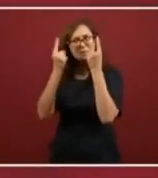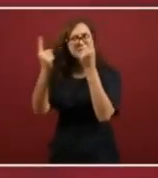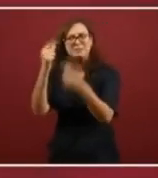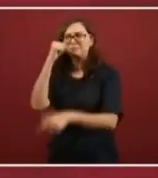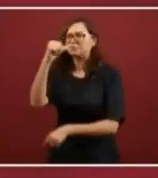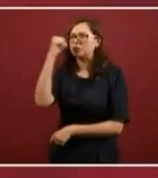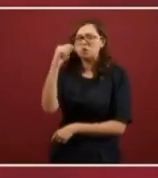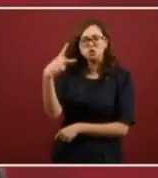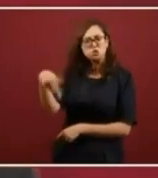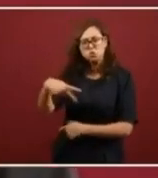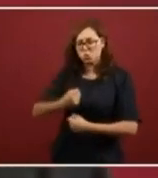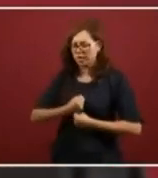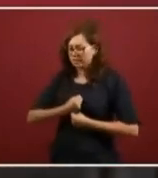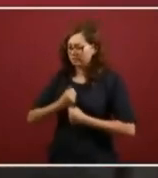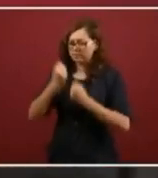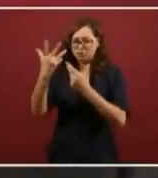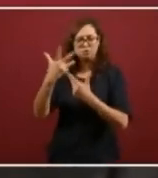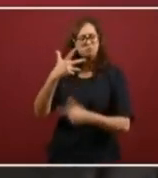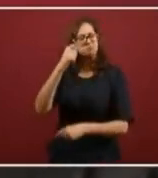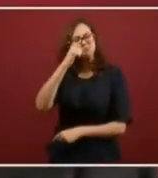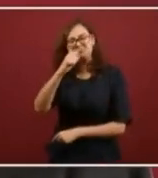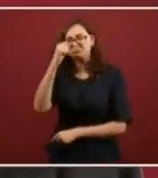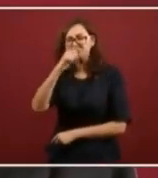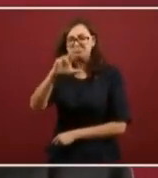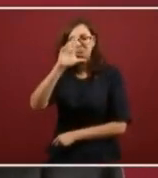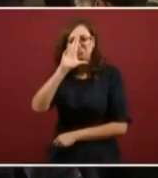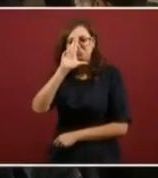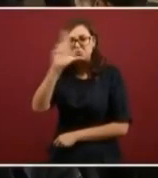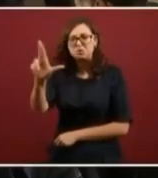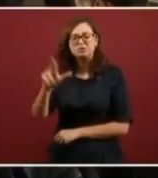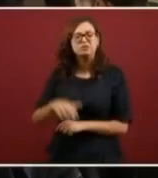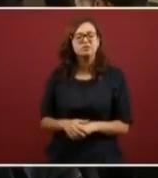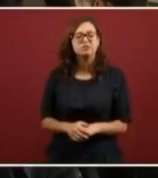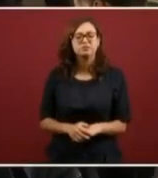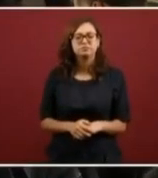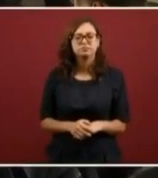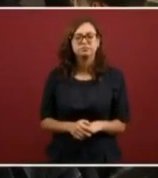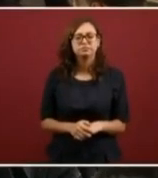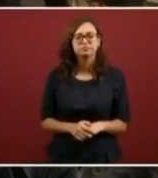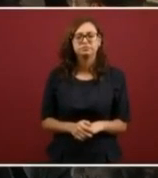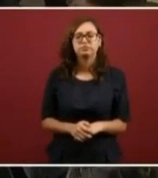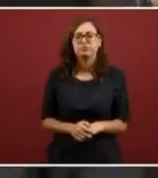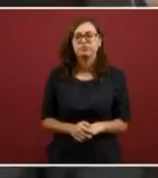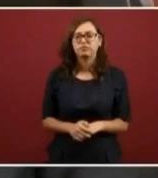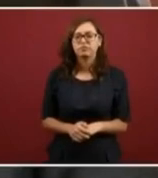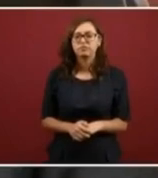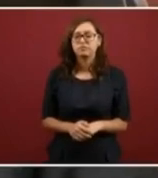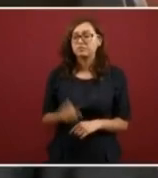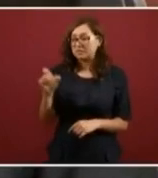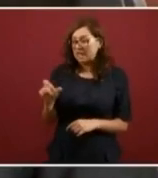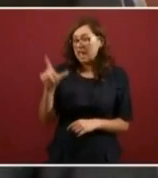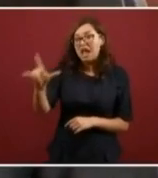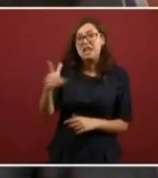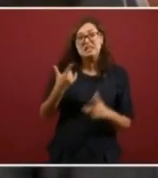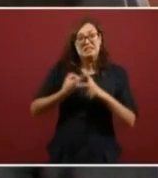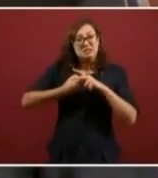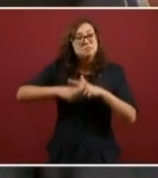quien inició la lucha por la democratización de México,